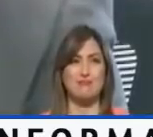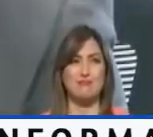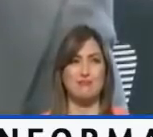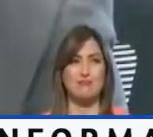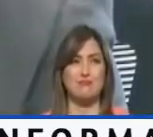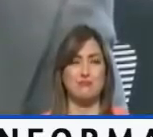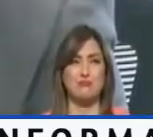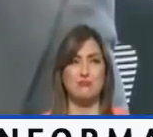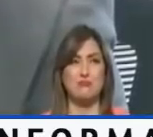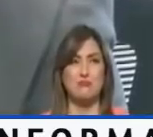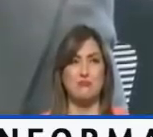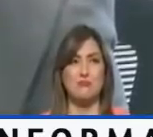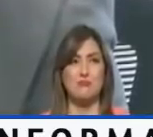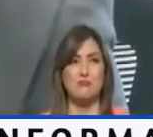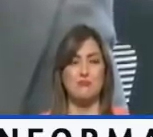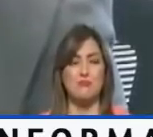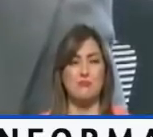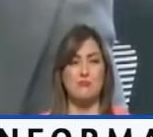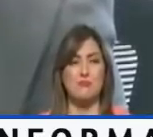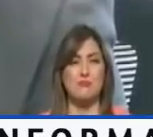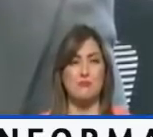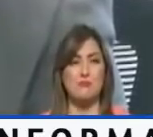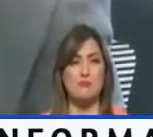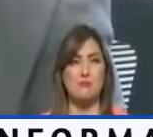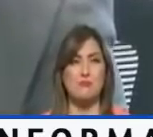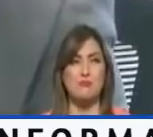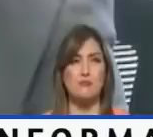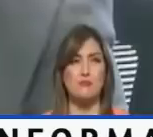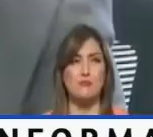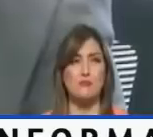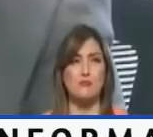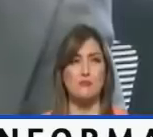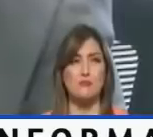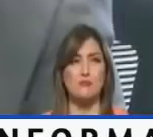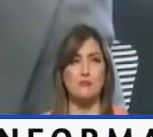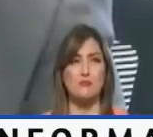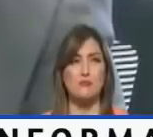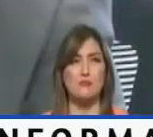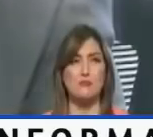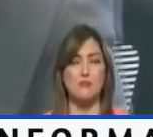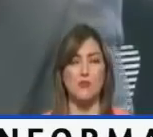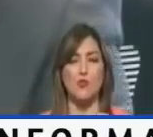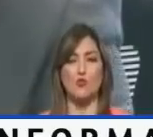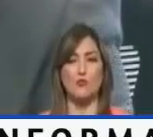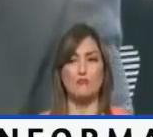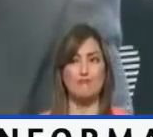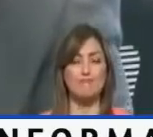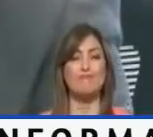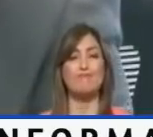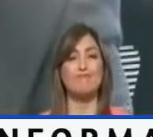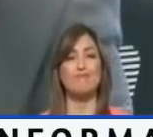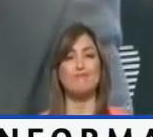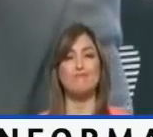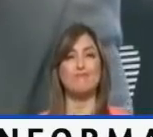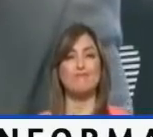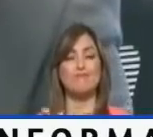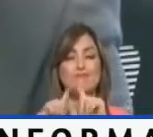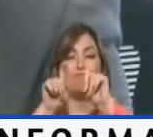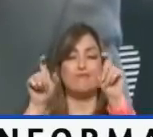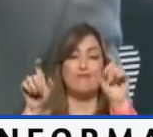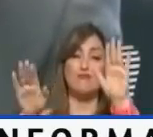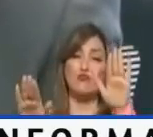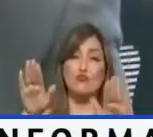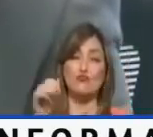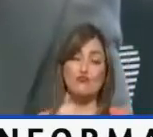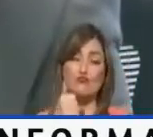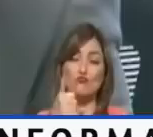la justicia aportando elementos a favor o en contra del resto de procesados. Y sobre esa compañía que supuestamente